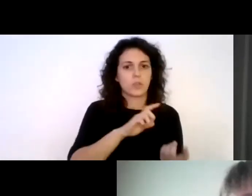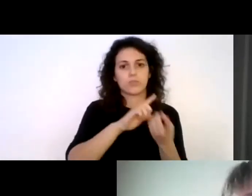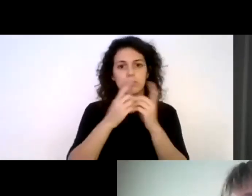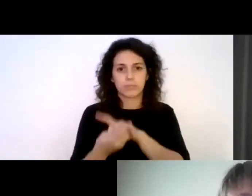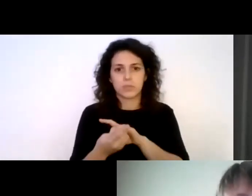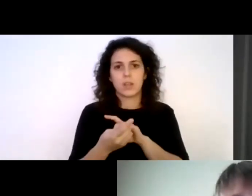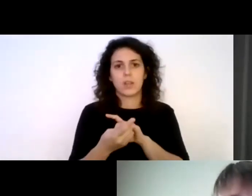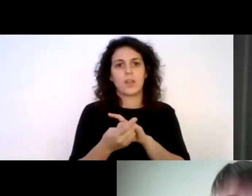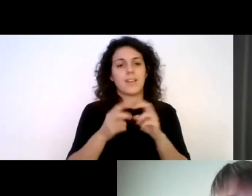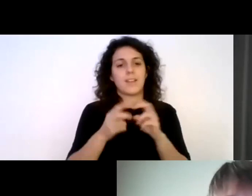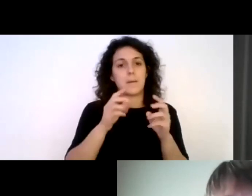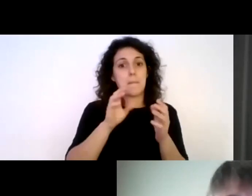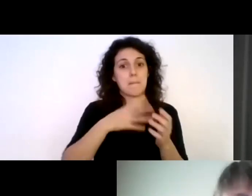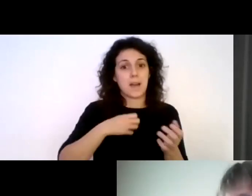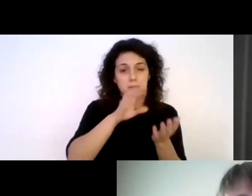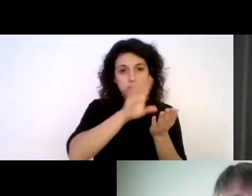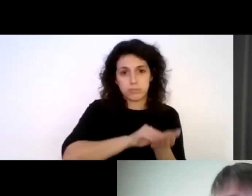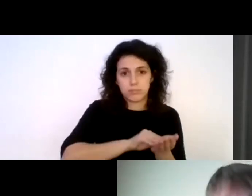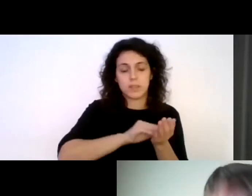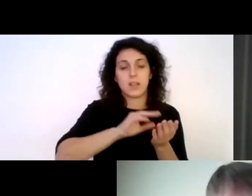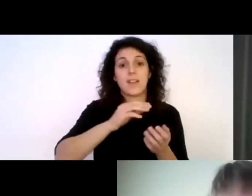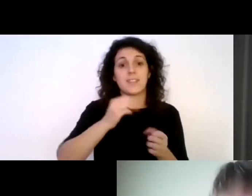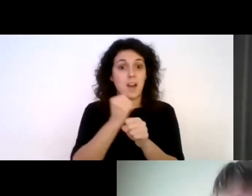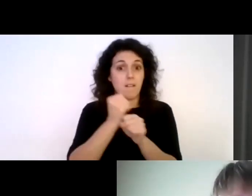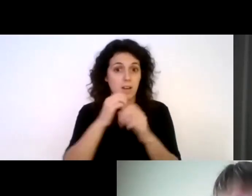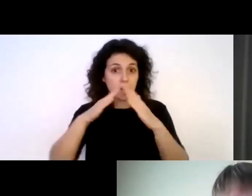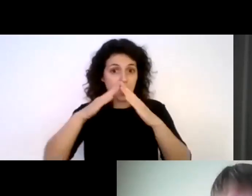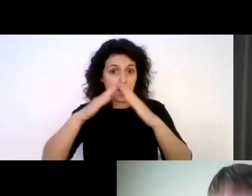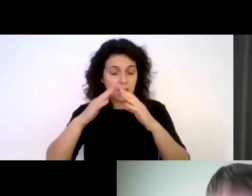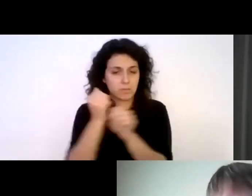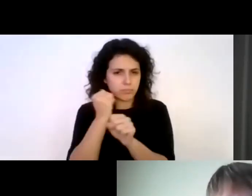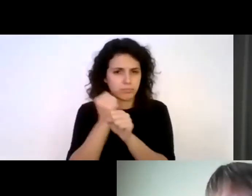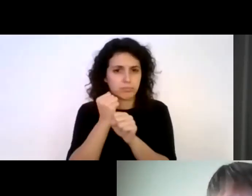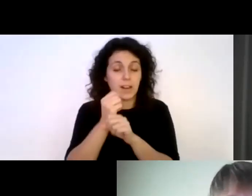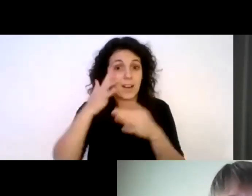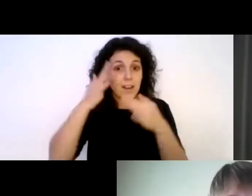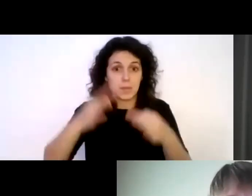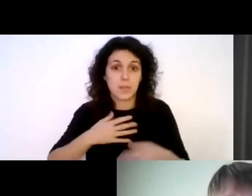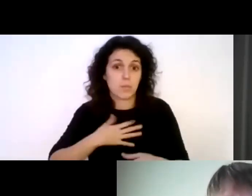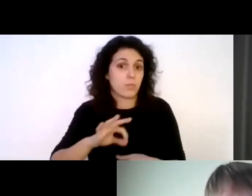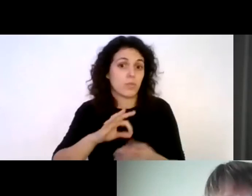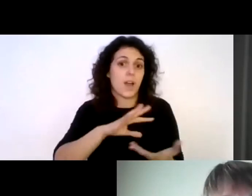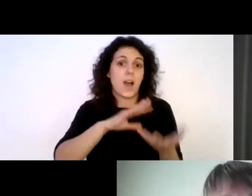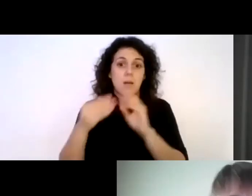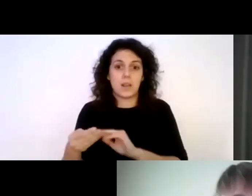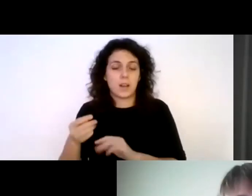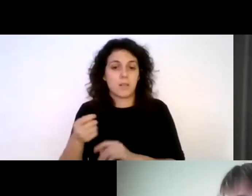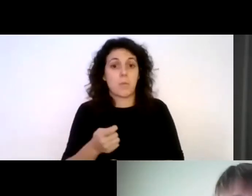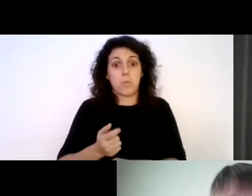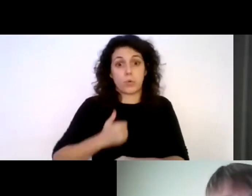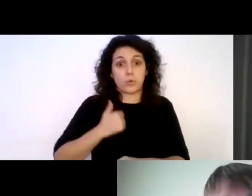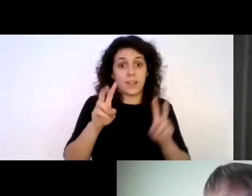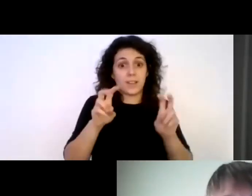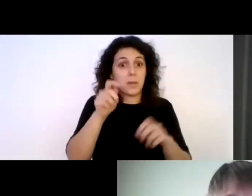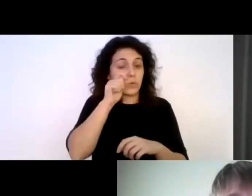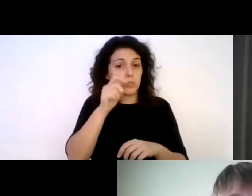de papel, trabajar desde casa. Realmente lo podemos aplicar también un poco, es una oportunidad para el turismo accesible,